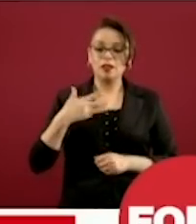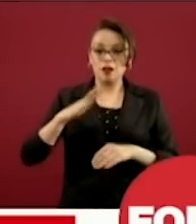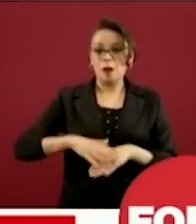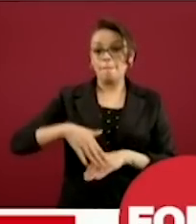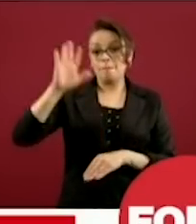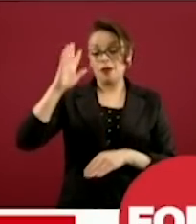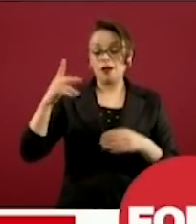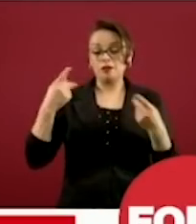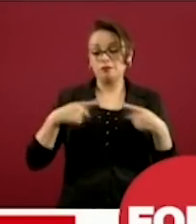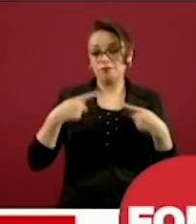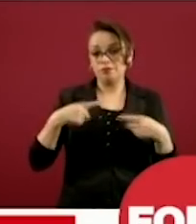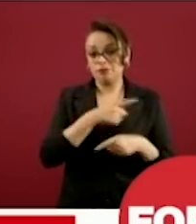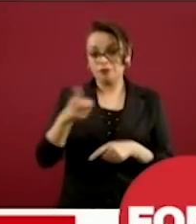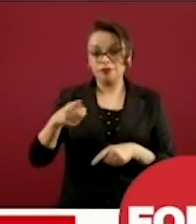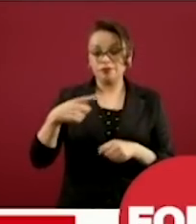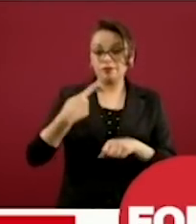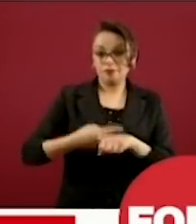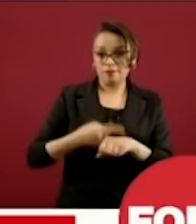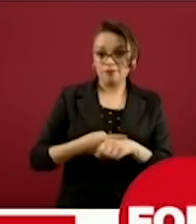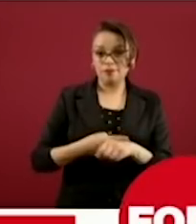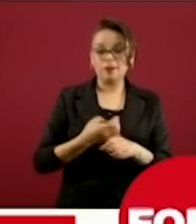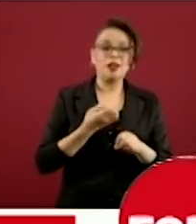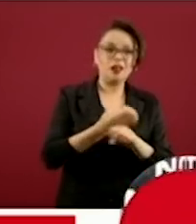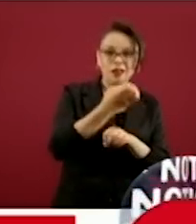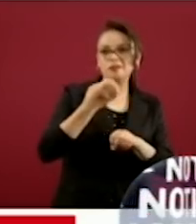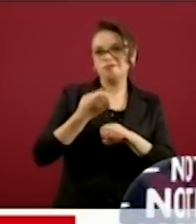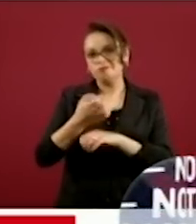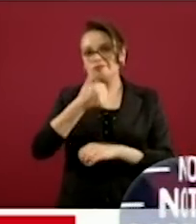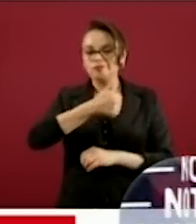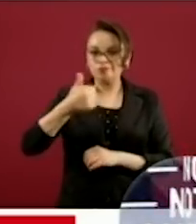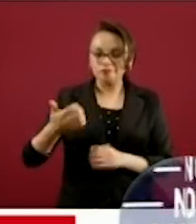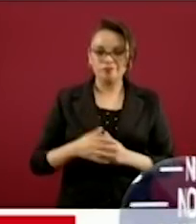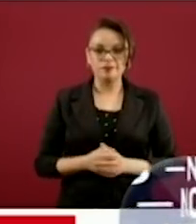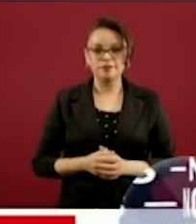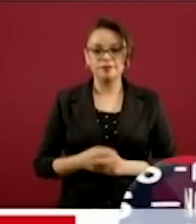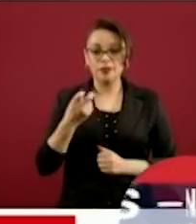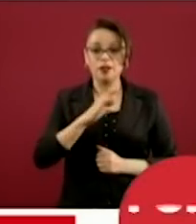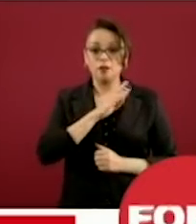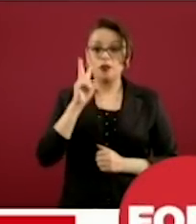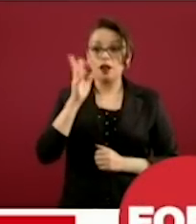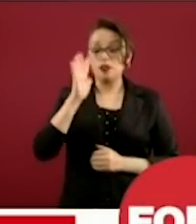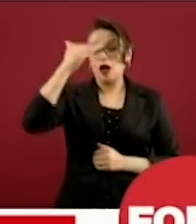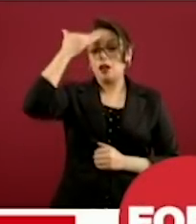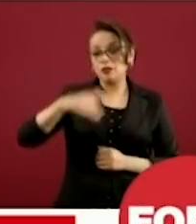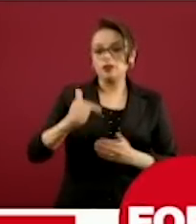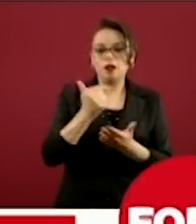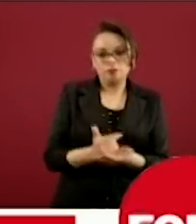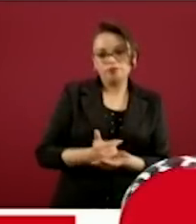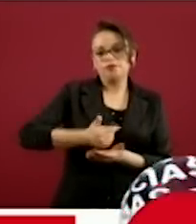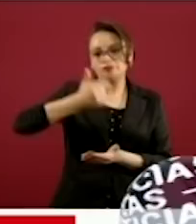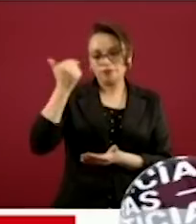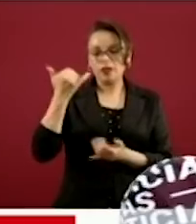enfermedad, es decir, número de casos en un estado, entonces las proporciones que ya conocemos que se dan de casos graves y en su momento